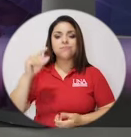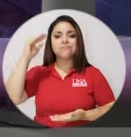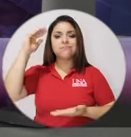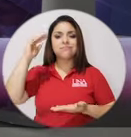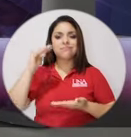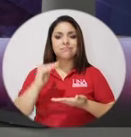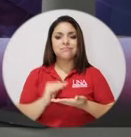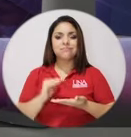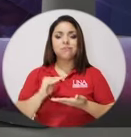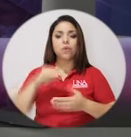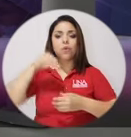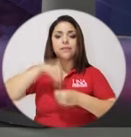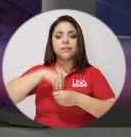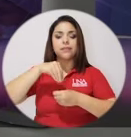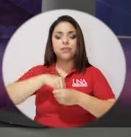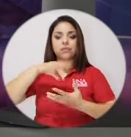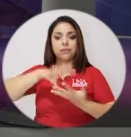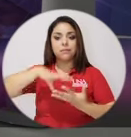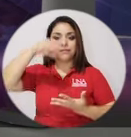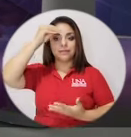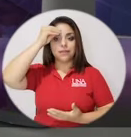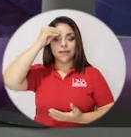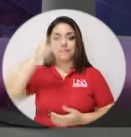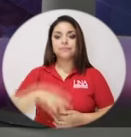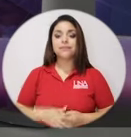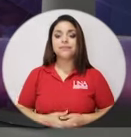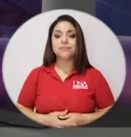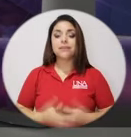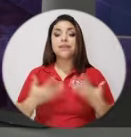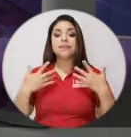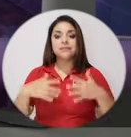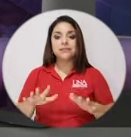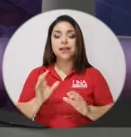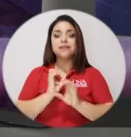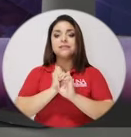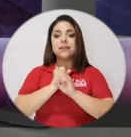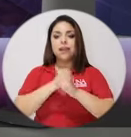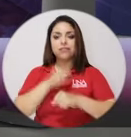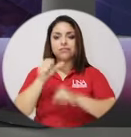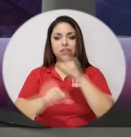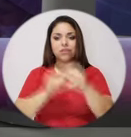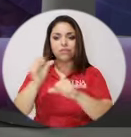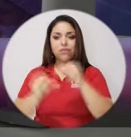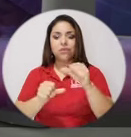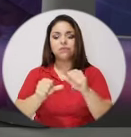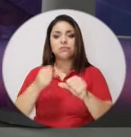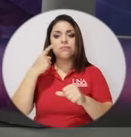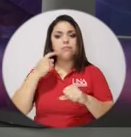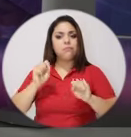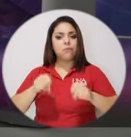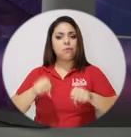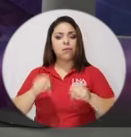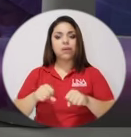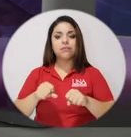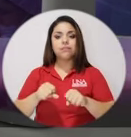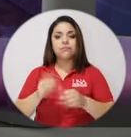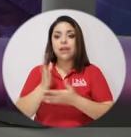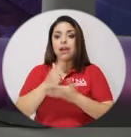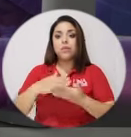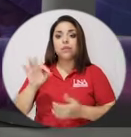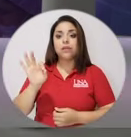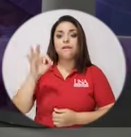la disminución de los contenidos de aprendizaje. Se ha tenido que hacer esfuerzos para poder de alguna